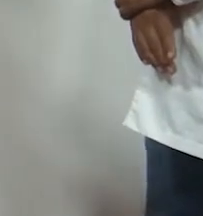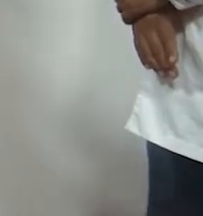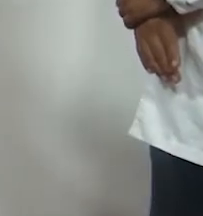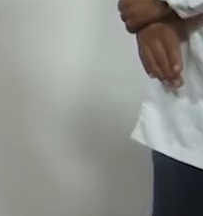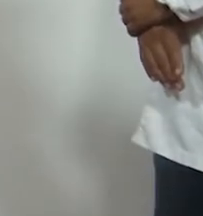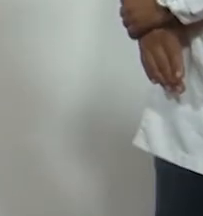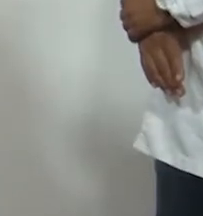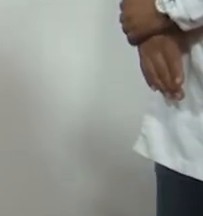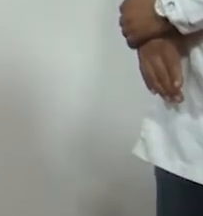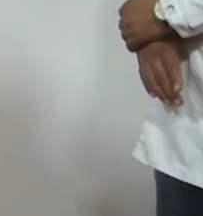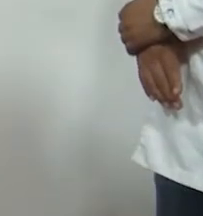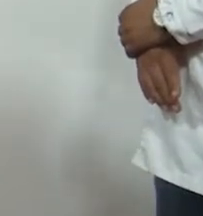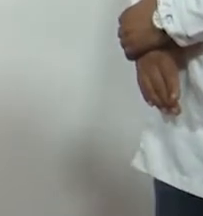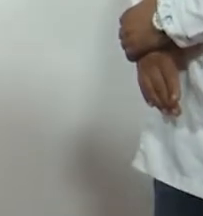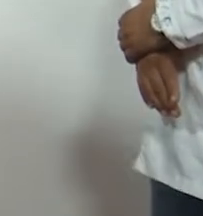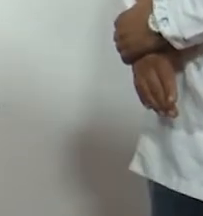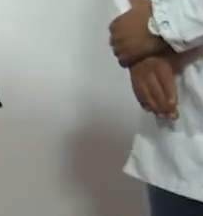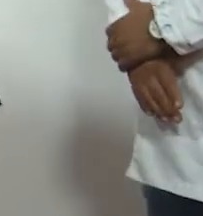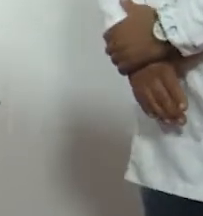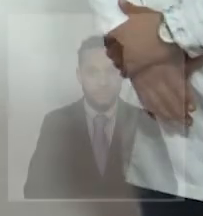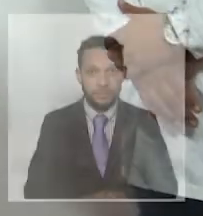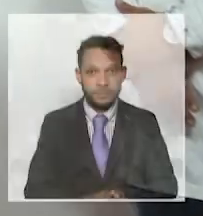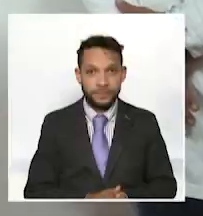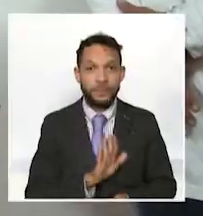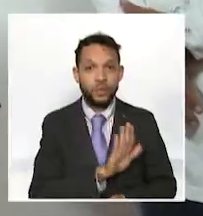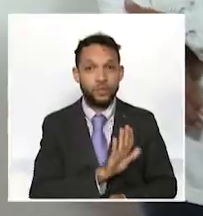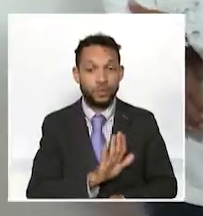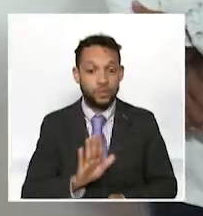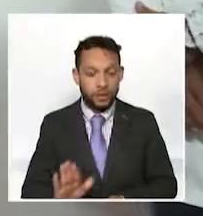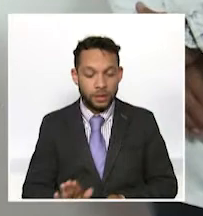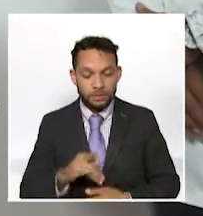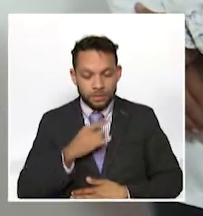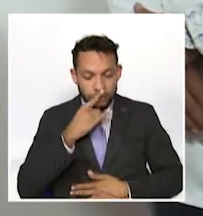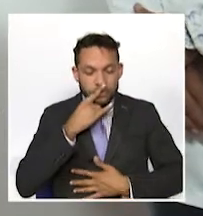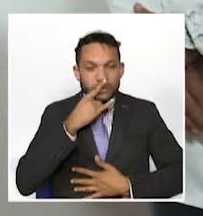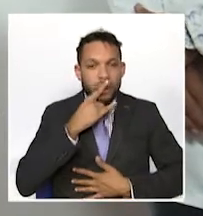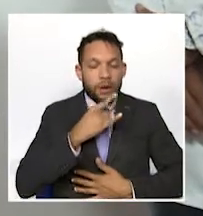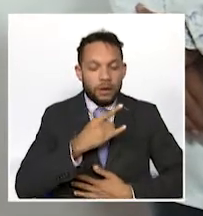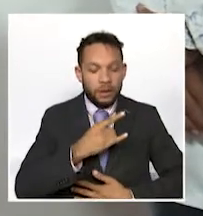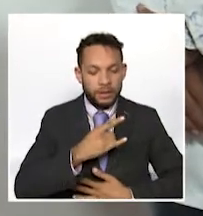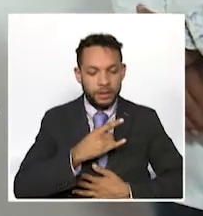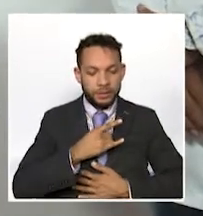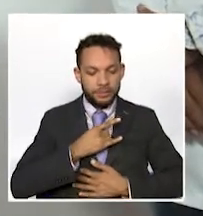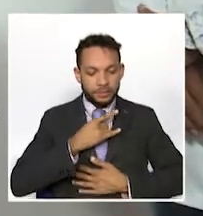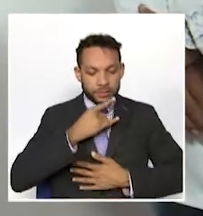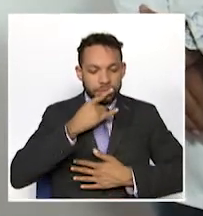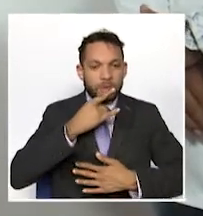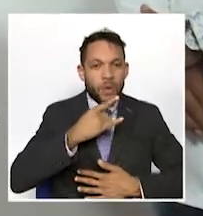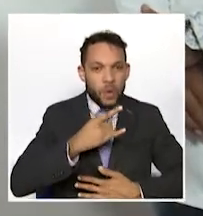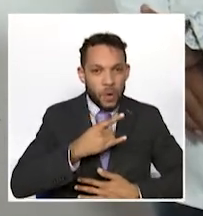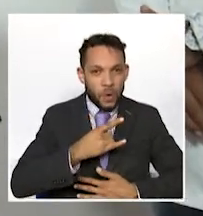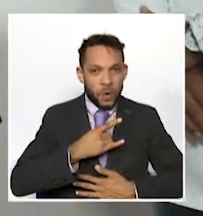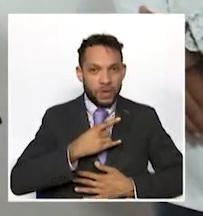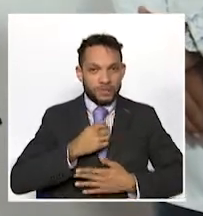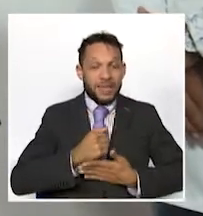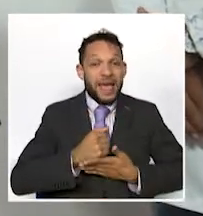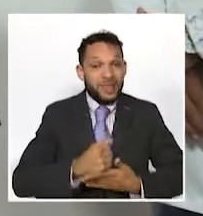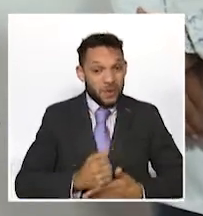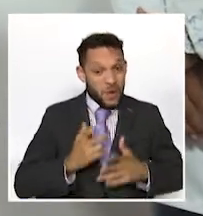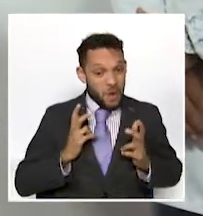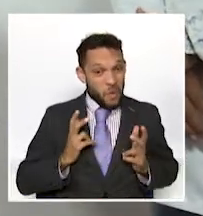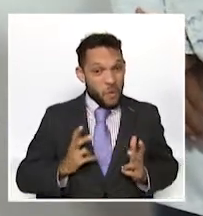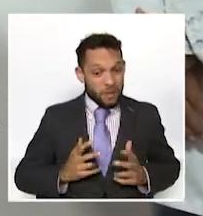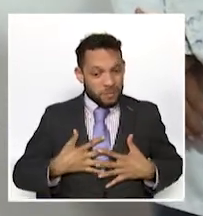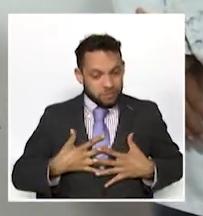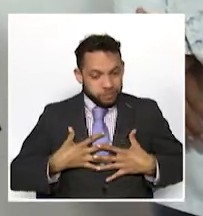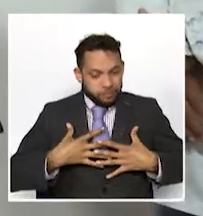Ustedes de pronto pueden preguntar por qué al paciente se le pide que inhale y exhale. Lo que hacemos es coordinar el ajuste con el proceso